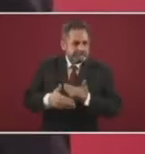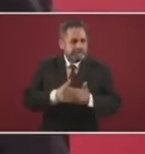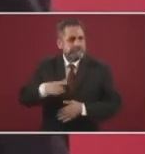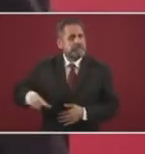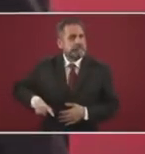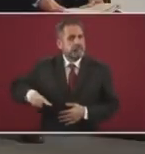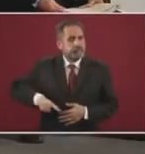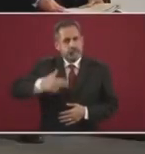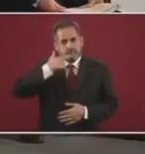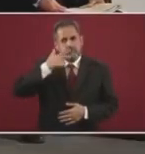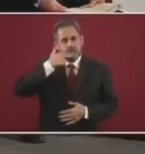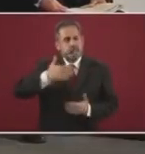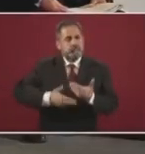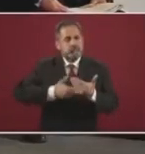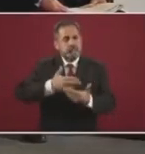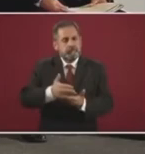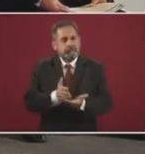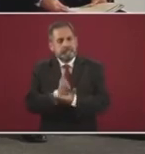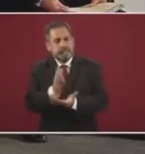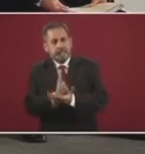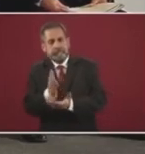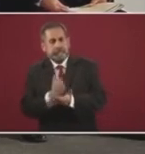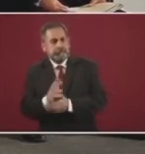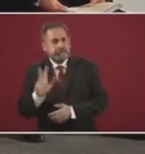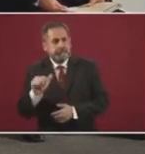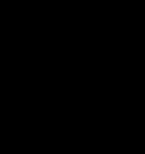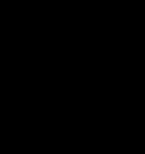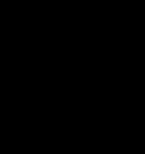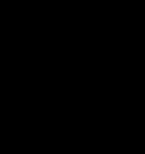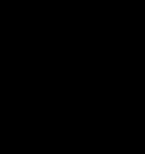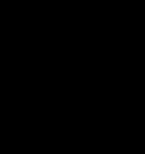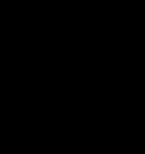infancia desconoce las razones de las conmemoraciones